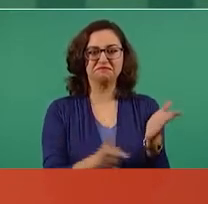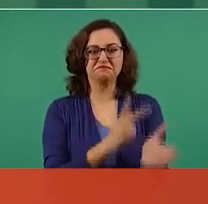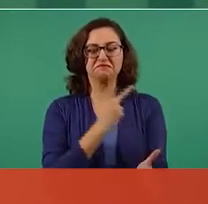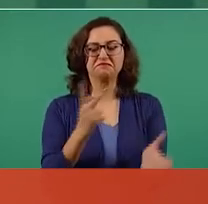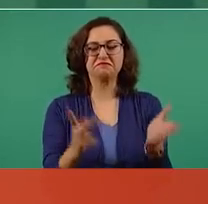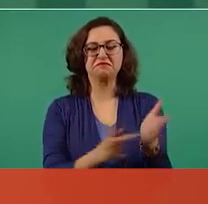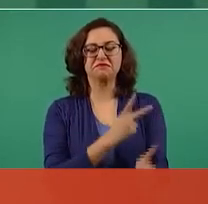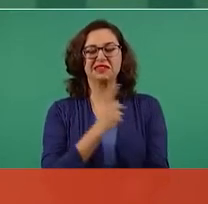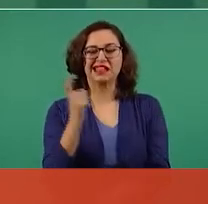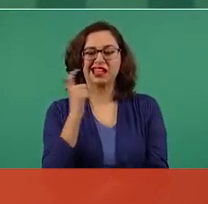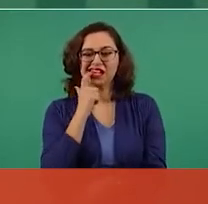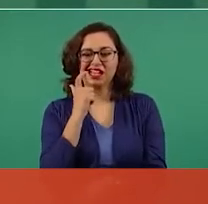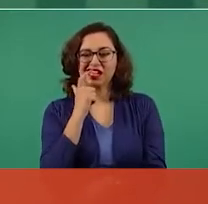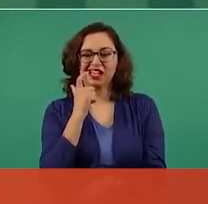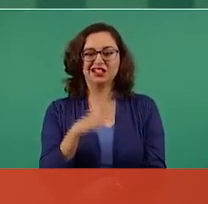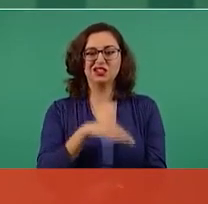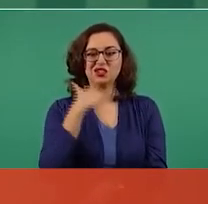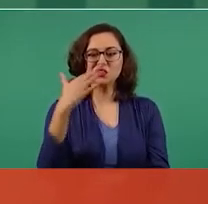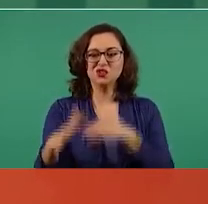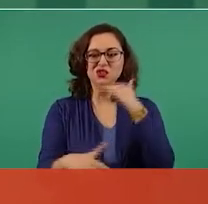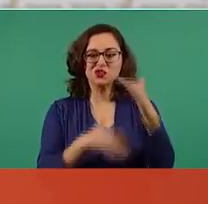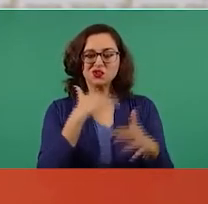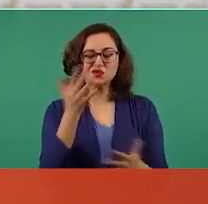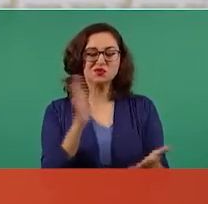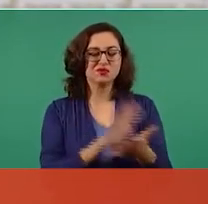traficantes de influencia, políticos corruptos,